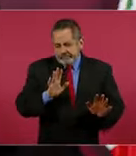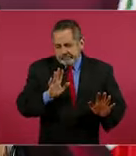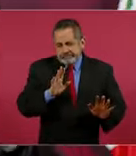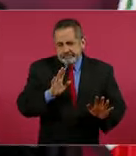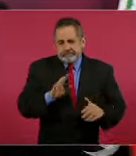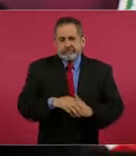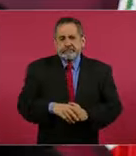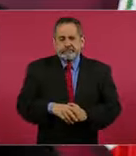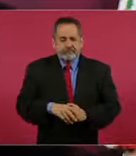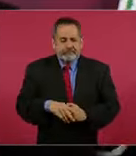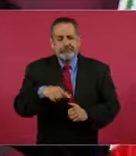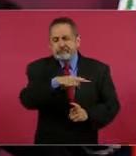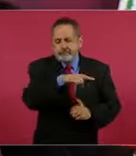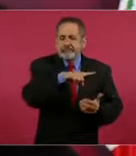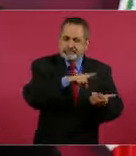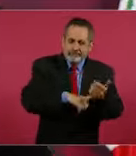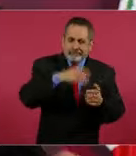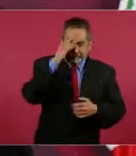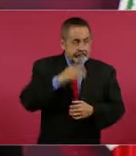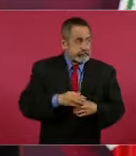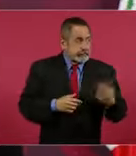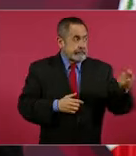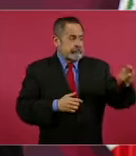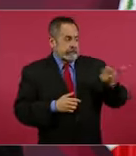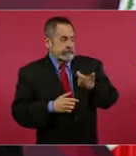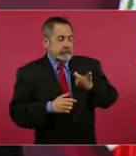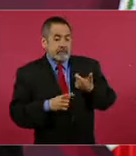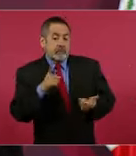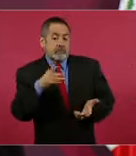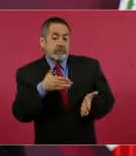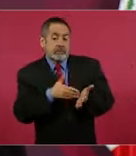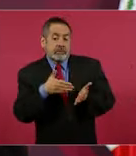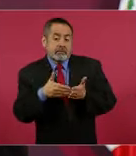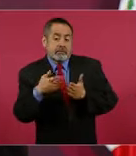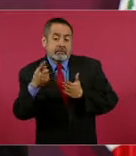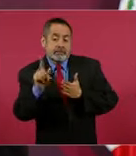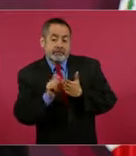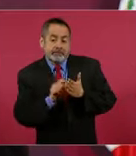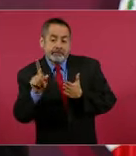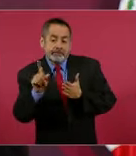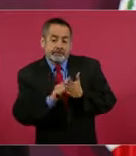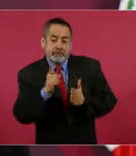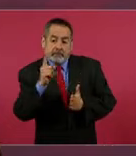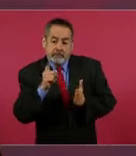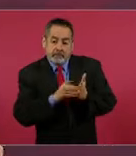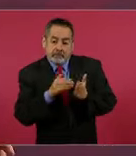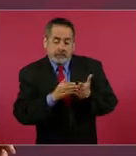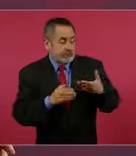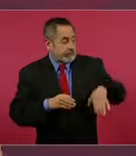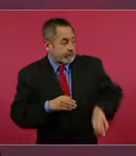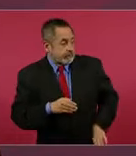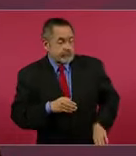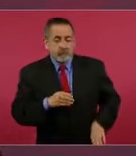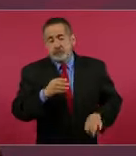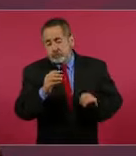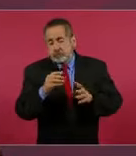porque ni modo que no sepan que les están pagando 1,000,000 de pesos mensuales o